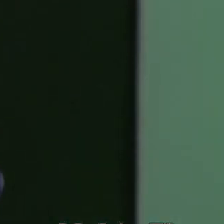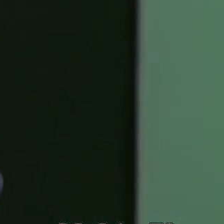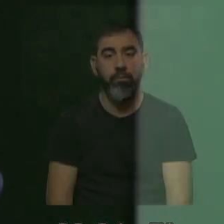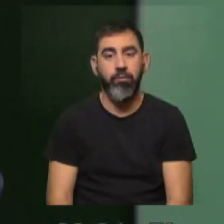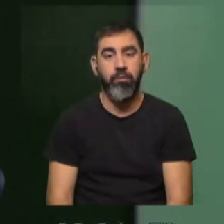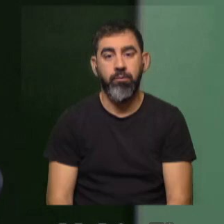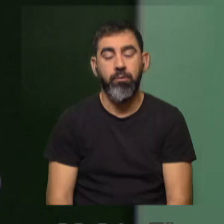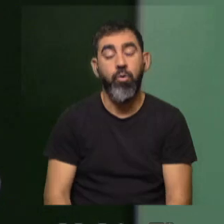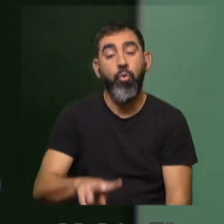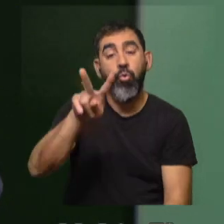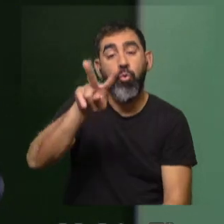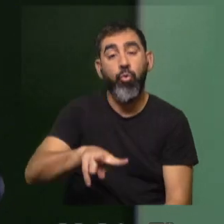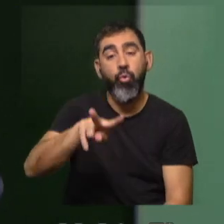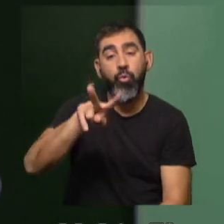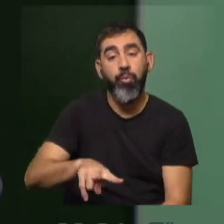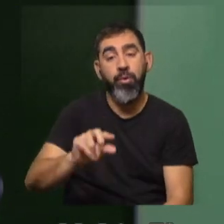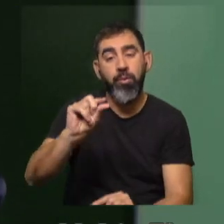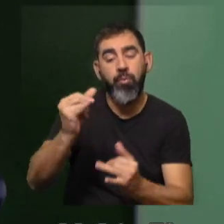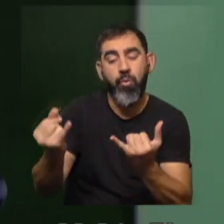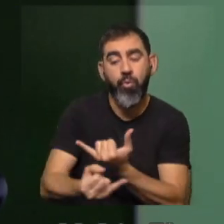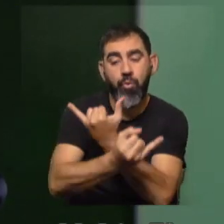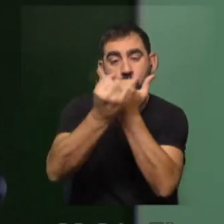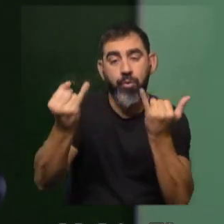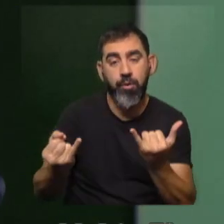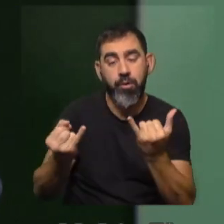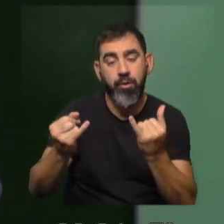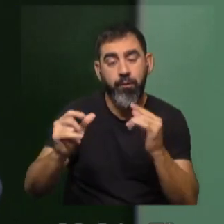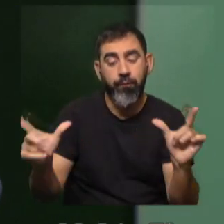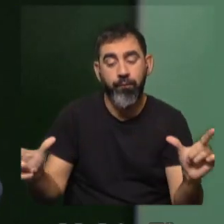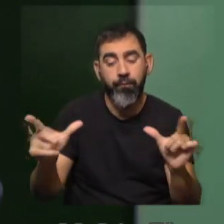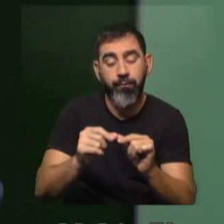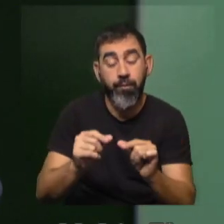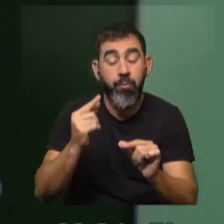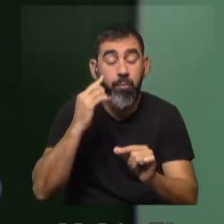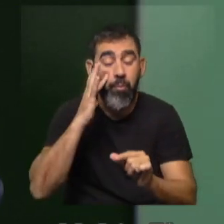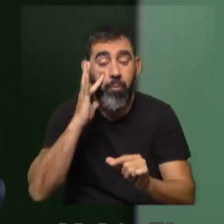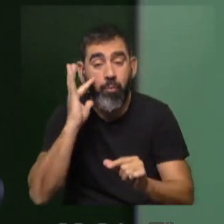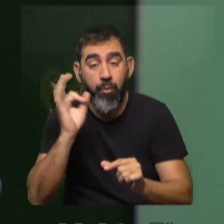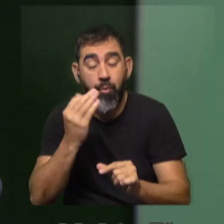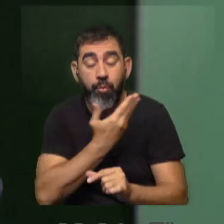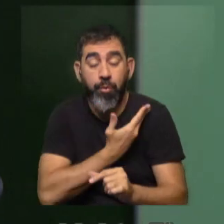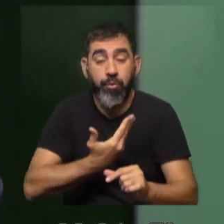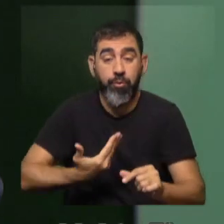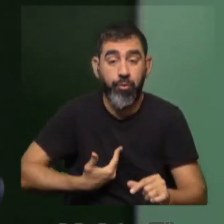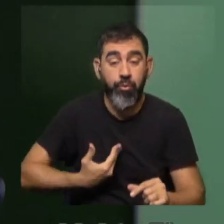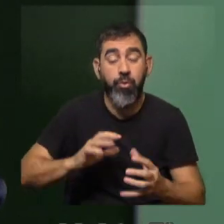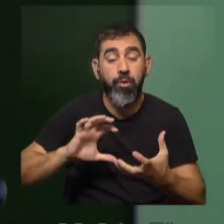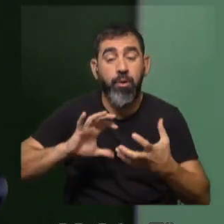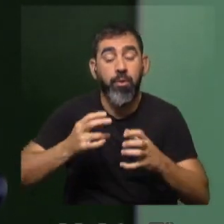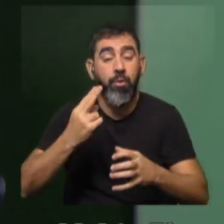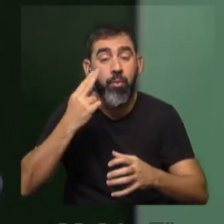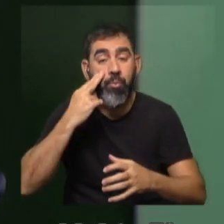tras dos meses y bien poquitos días bueno se superó por lo menos a niveles de gobierno la